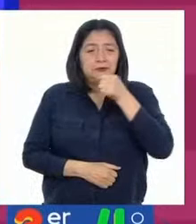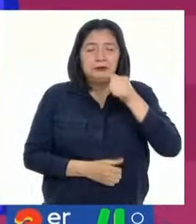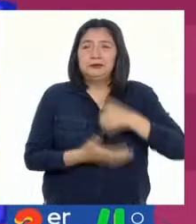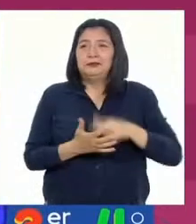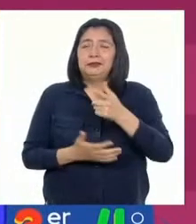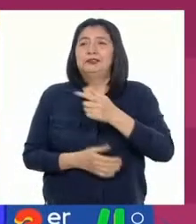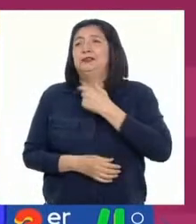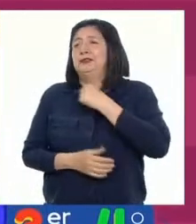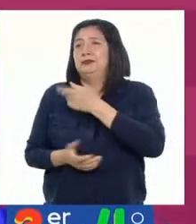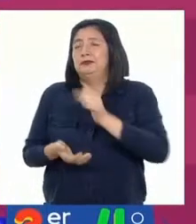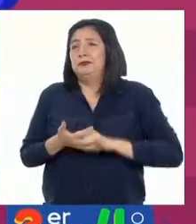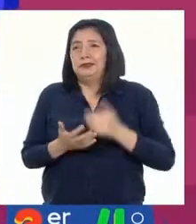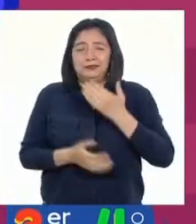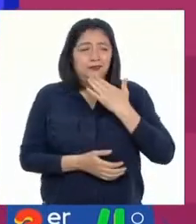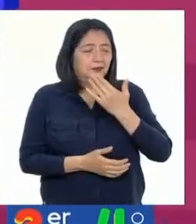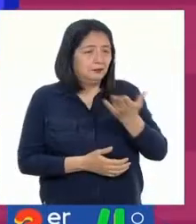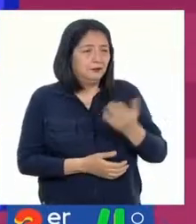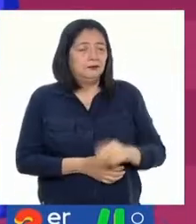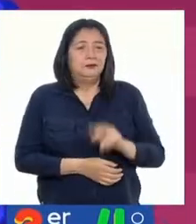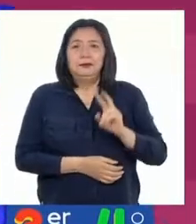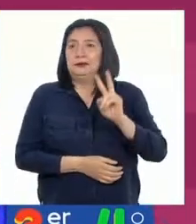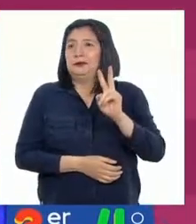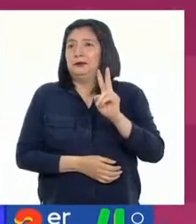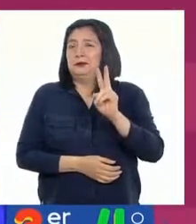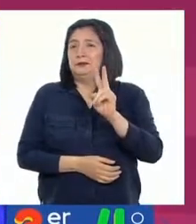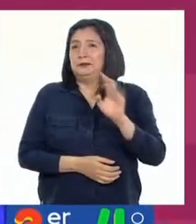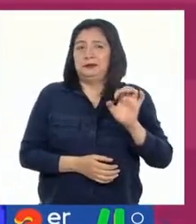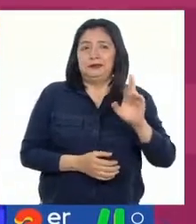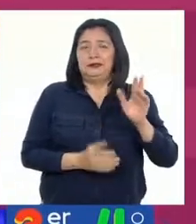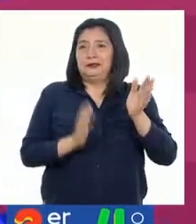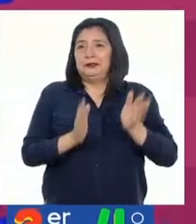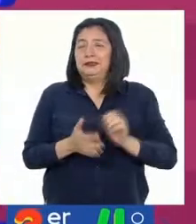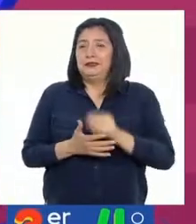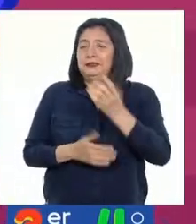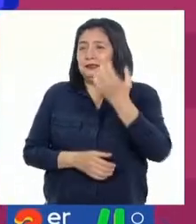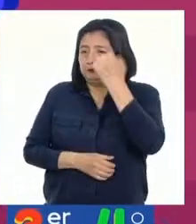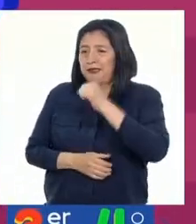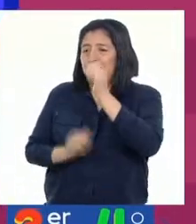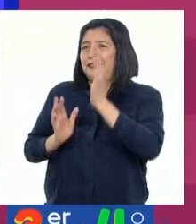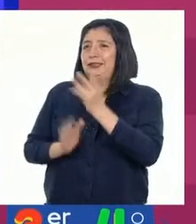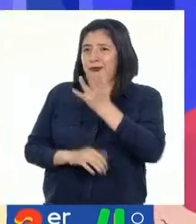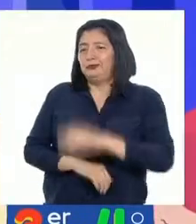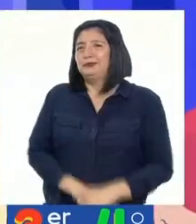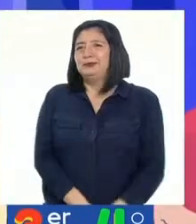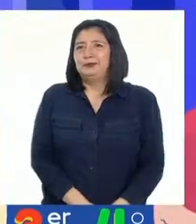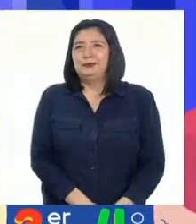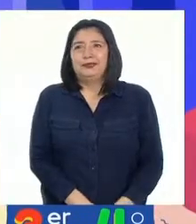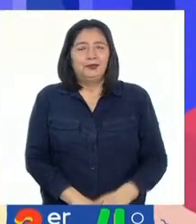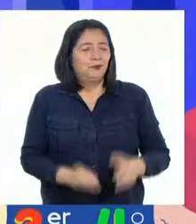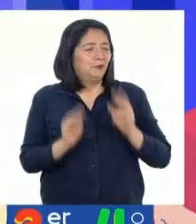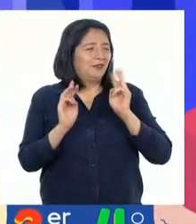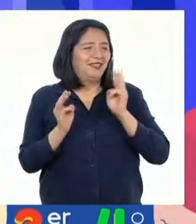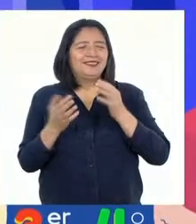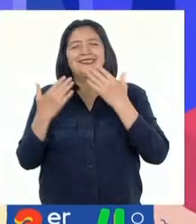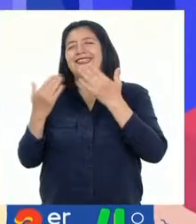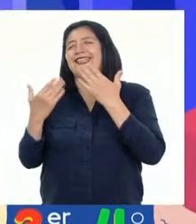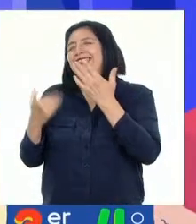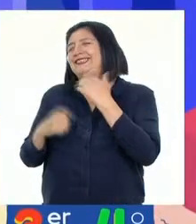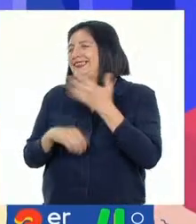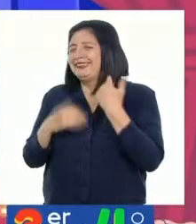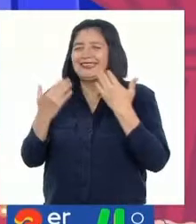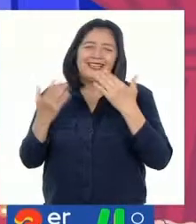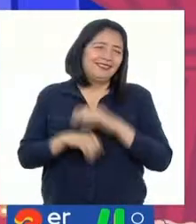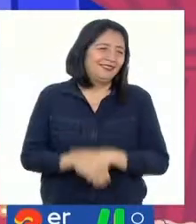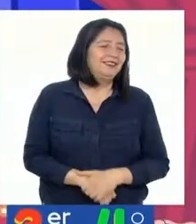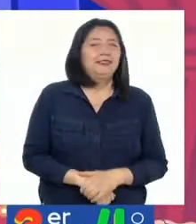presentador favoritos, Vera la Aventurera y Viajerito. ¡Wow! ¡Gracias,